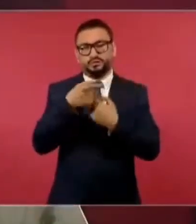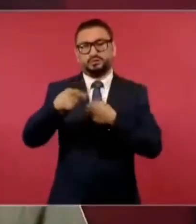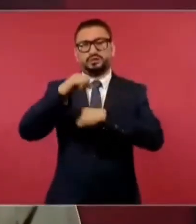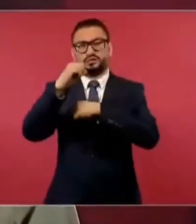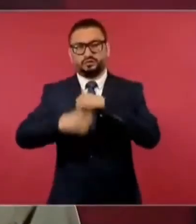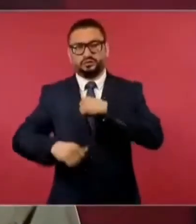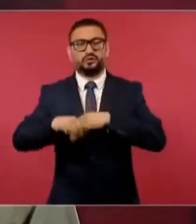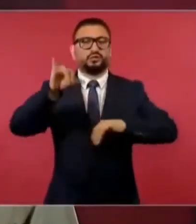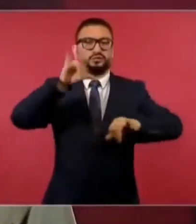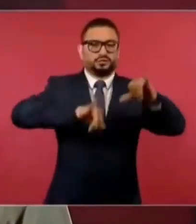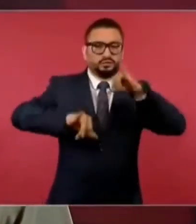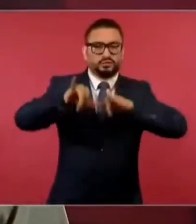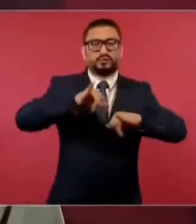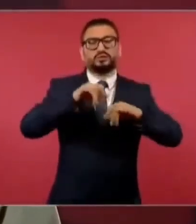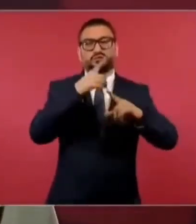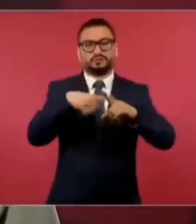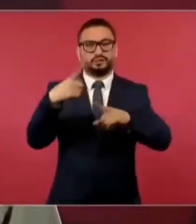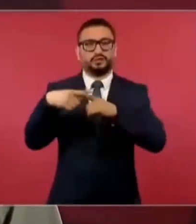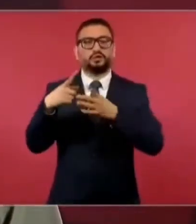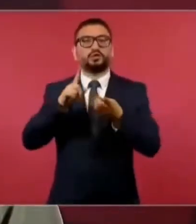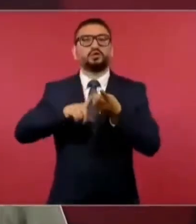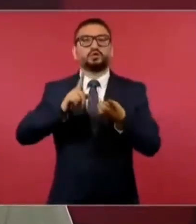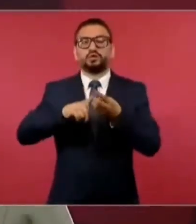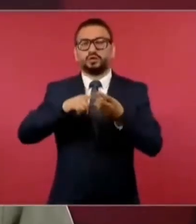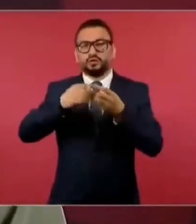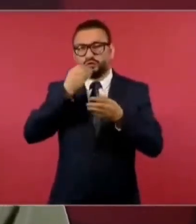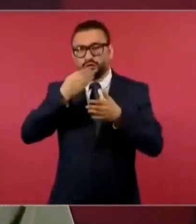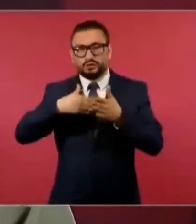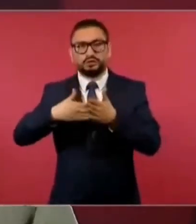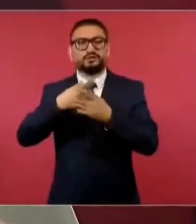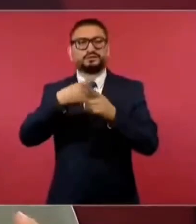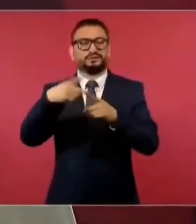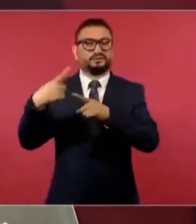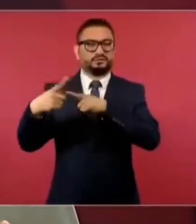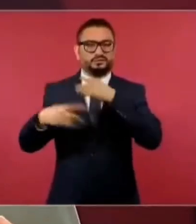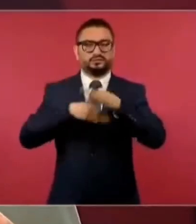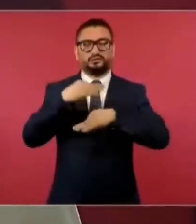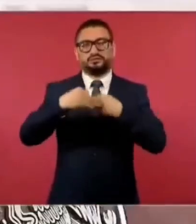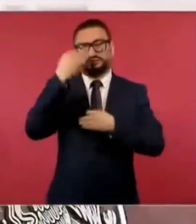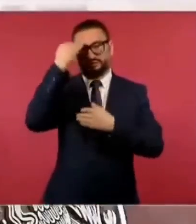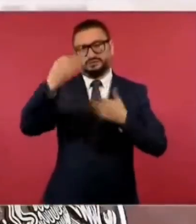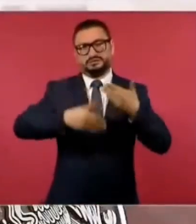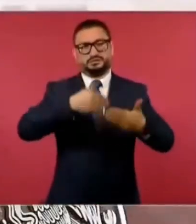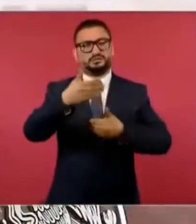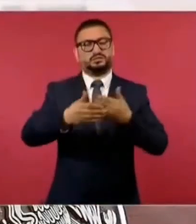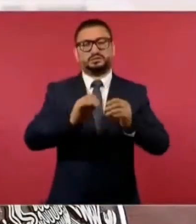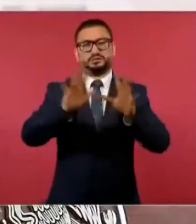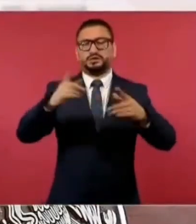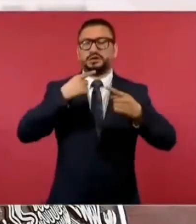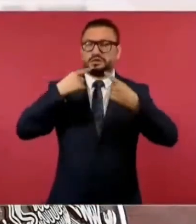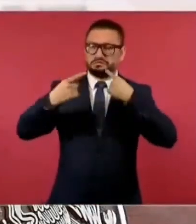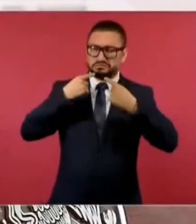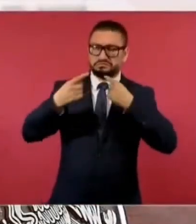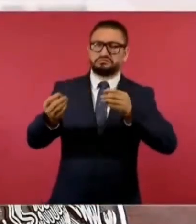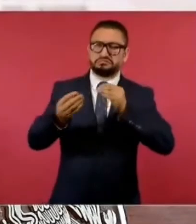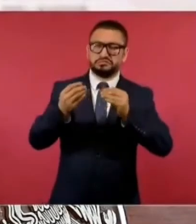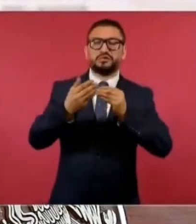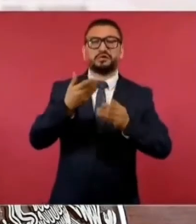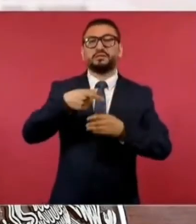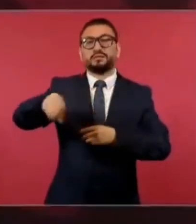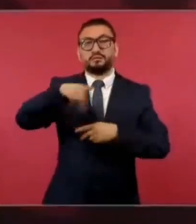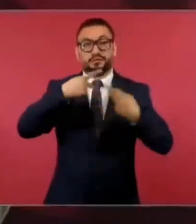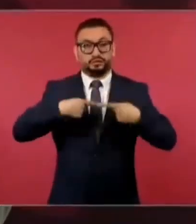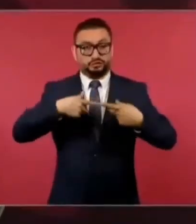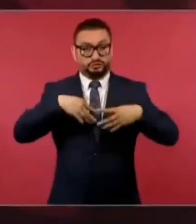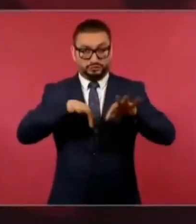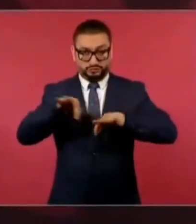los laboratorios, en donde se preparan los alimentos, en fin. Entonces, es un proceso largo, ha habido una conversación, pero no queremos afectar a los trabajadores,